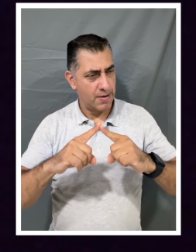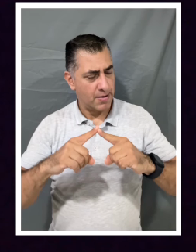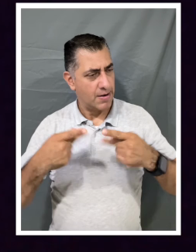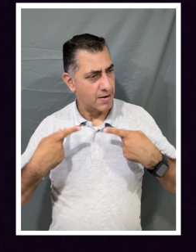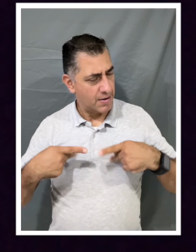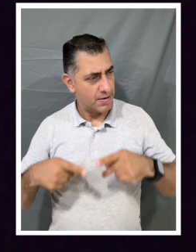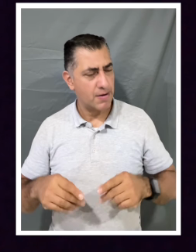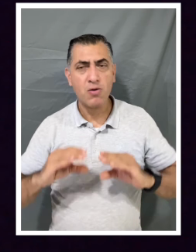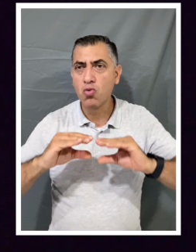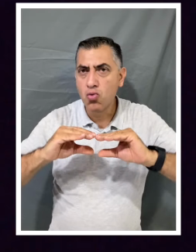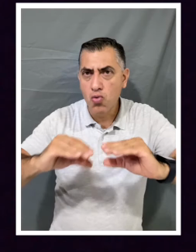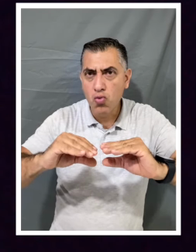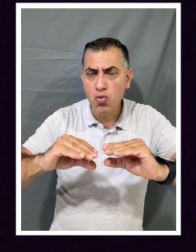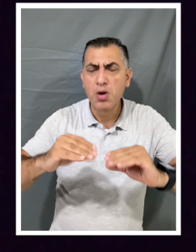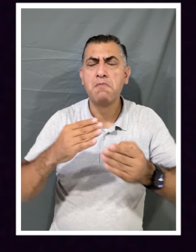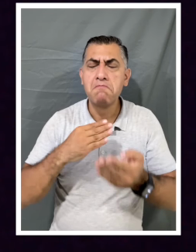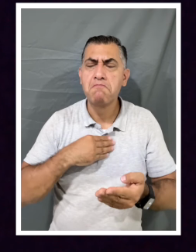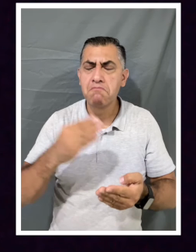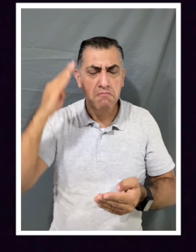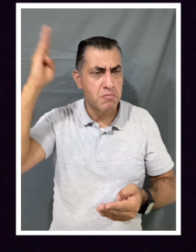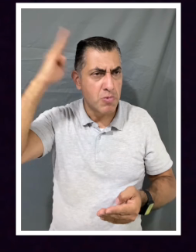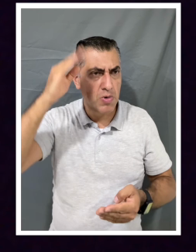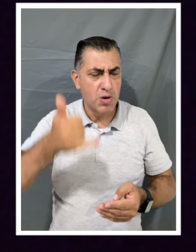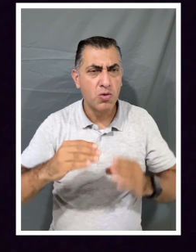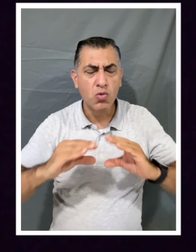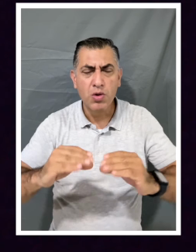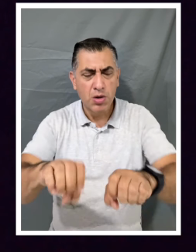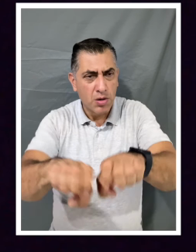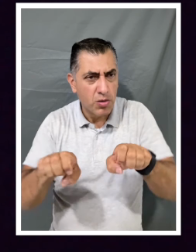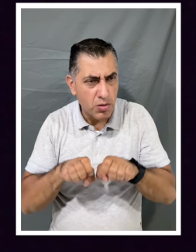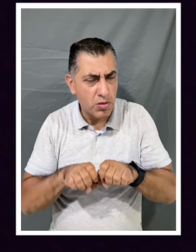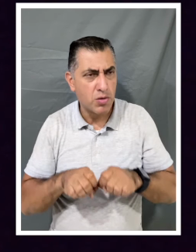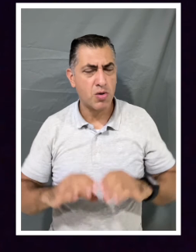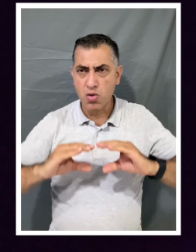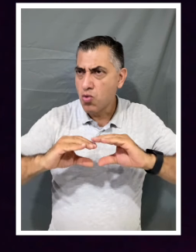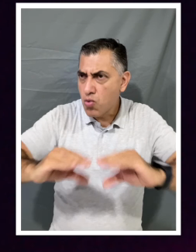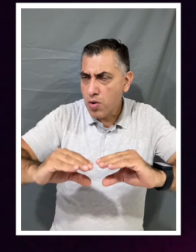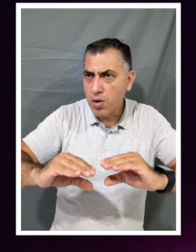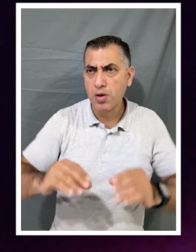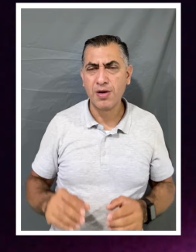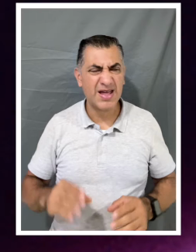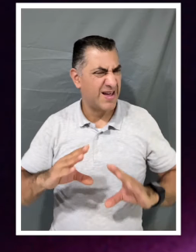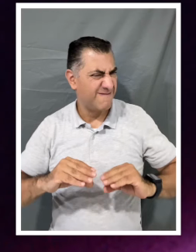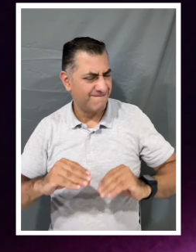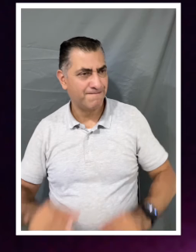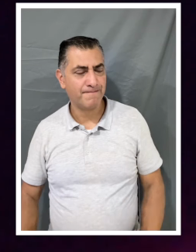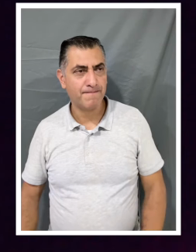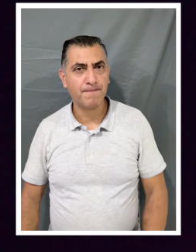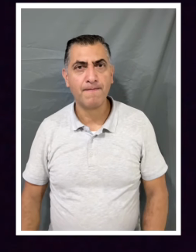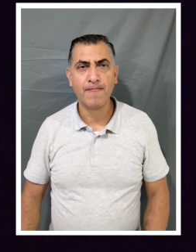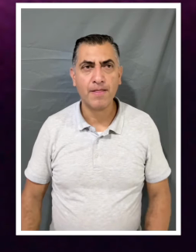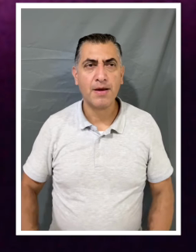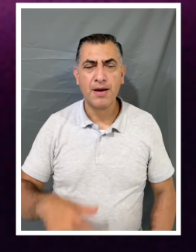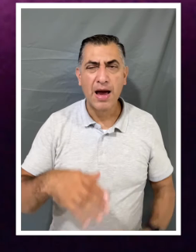consejería cuida siendo un gran líder Y preparando a su equipo cuida capacitando Entonces quiero aclarar esto